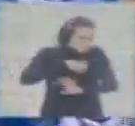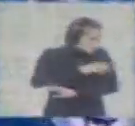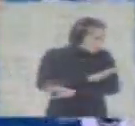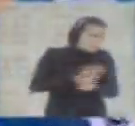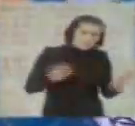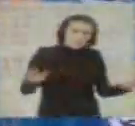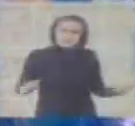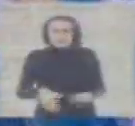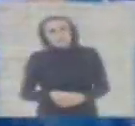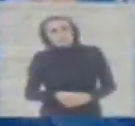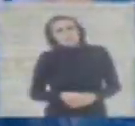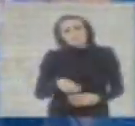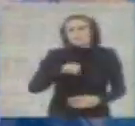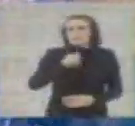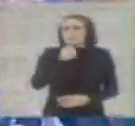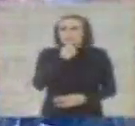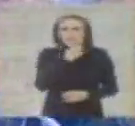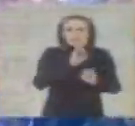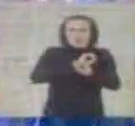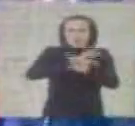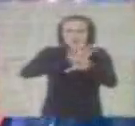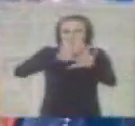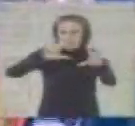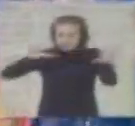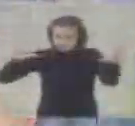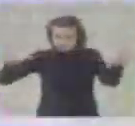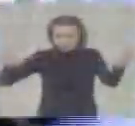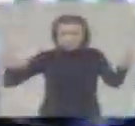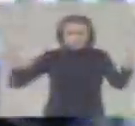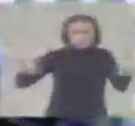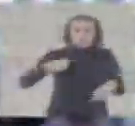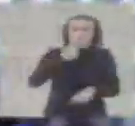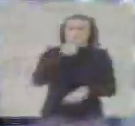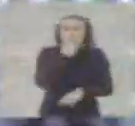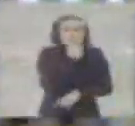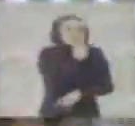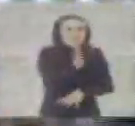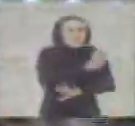entender, claro quiero dejar y lo voy a